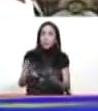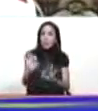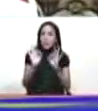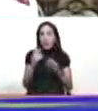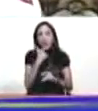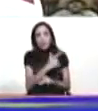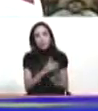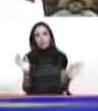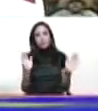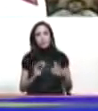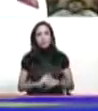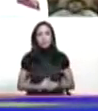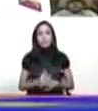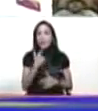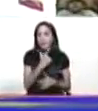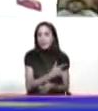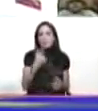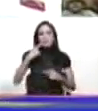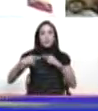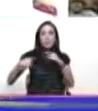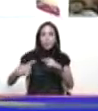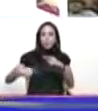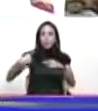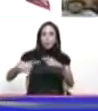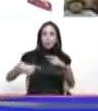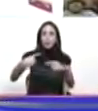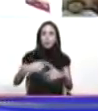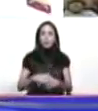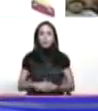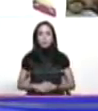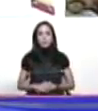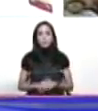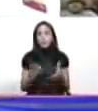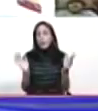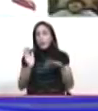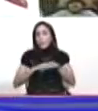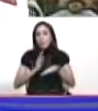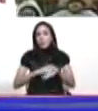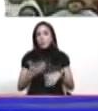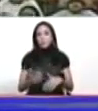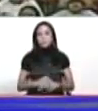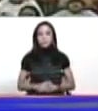una cosa, él dice otra cosa. Después, porque él es así.